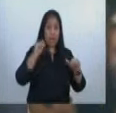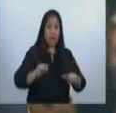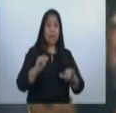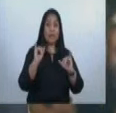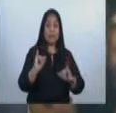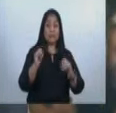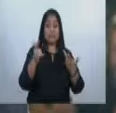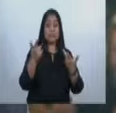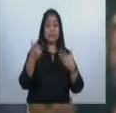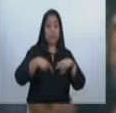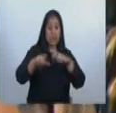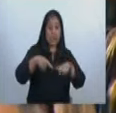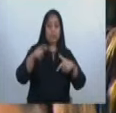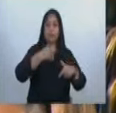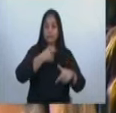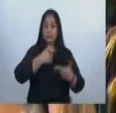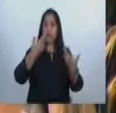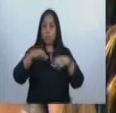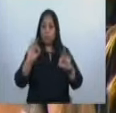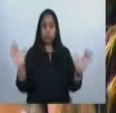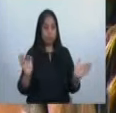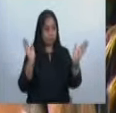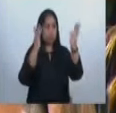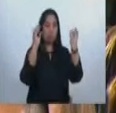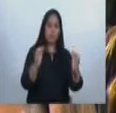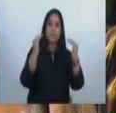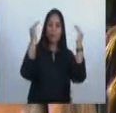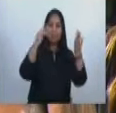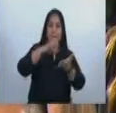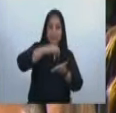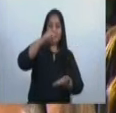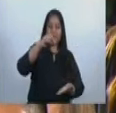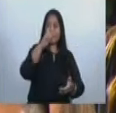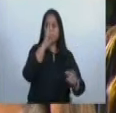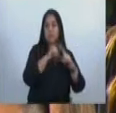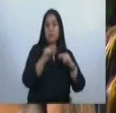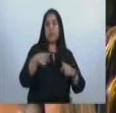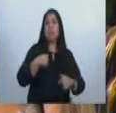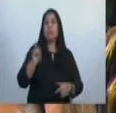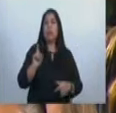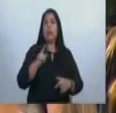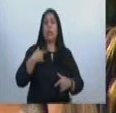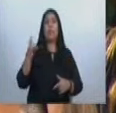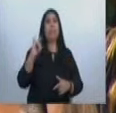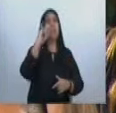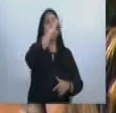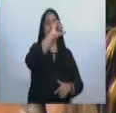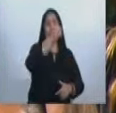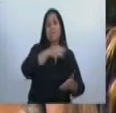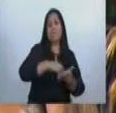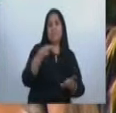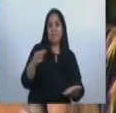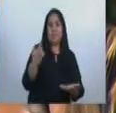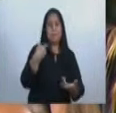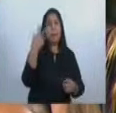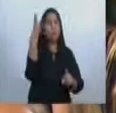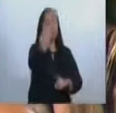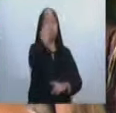de modo que se encuentren oportunidades de desarrollo profesional en el país sin necesidad de migrar al extranjero para alcanzar